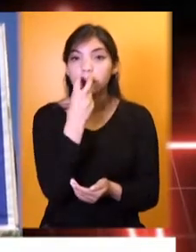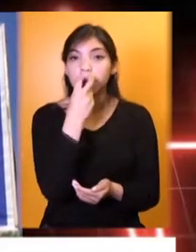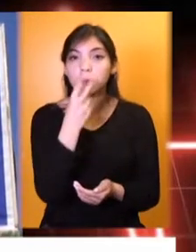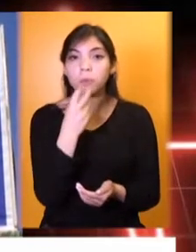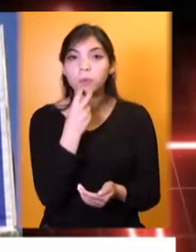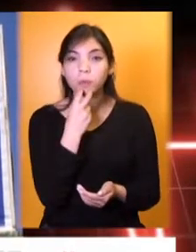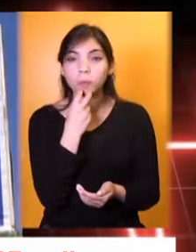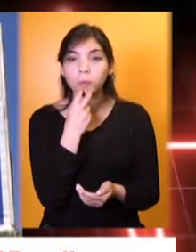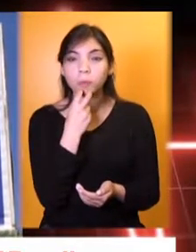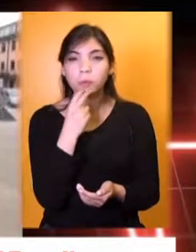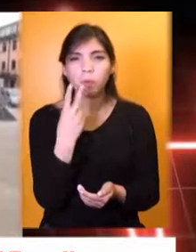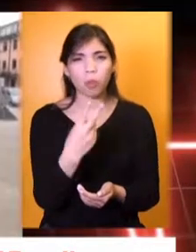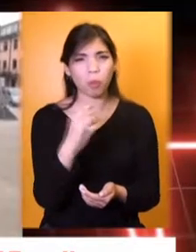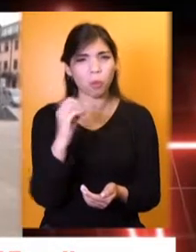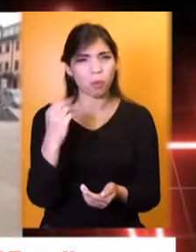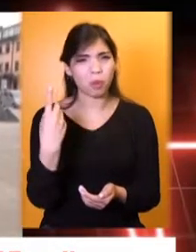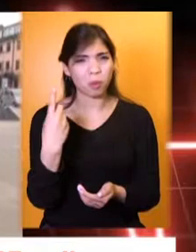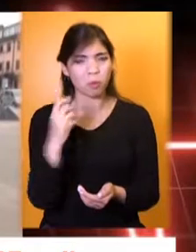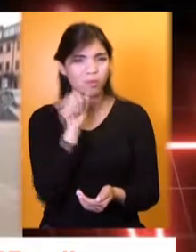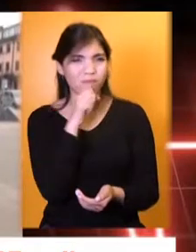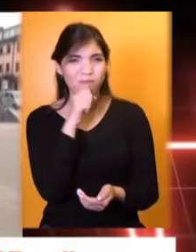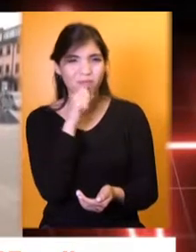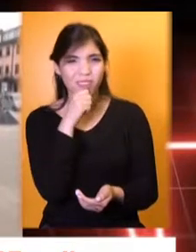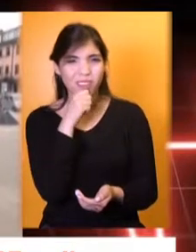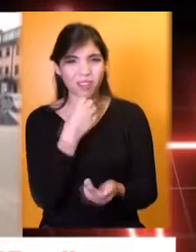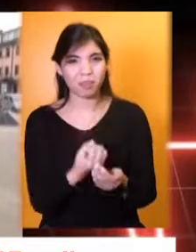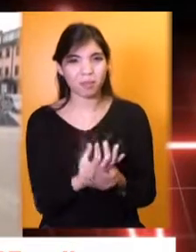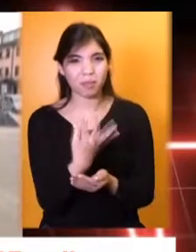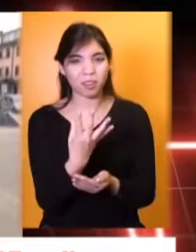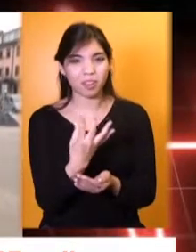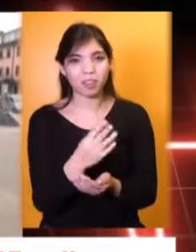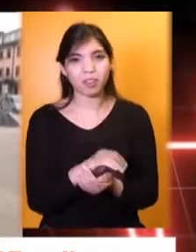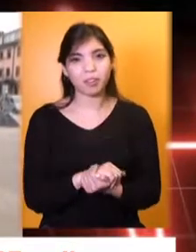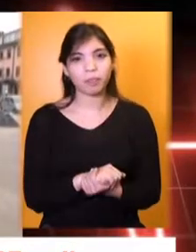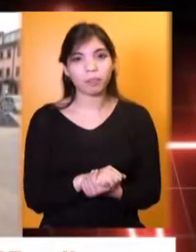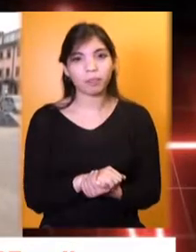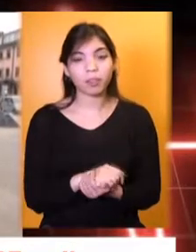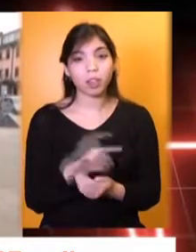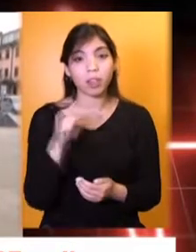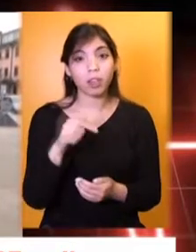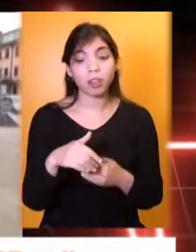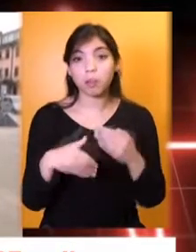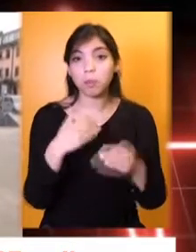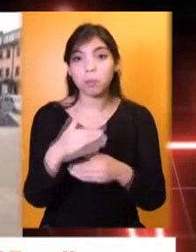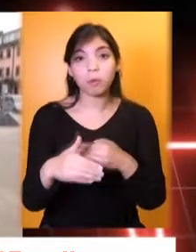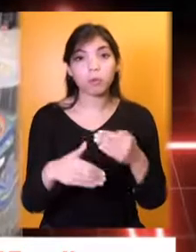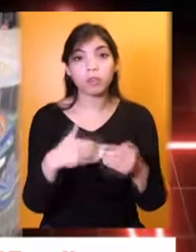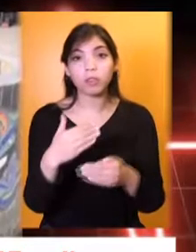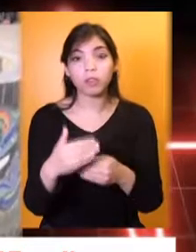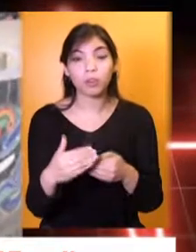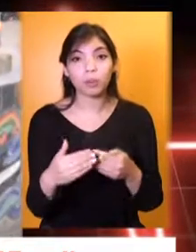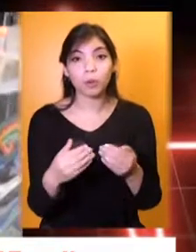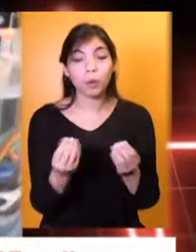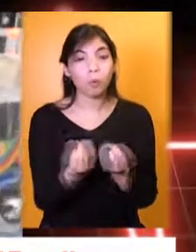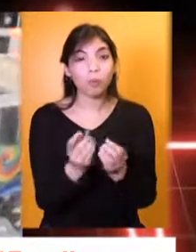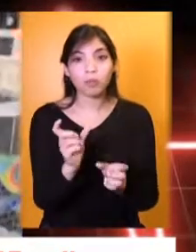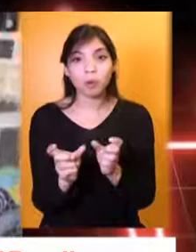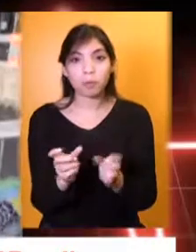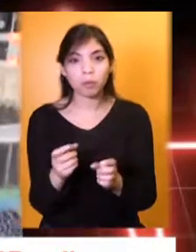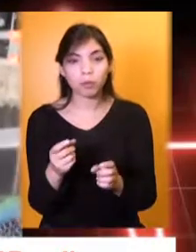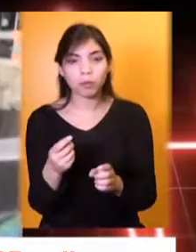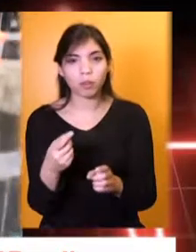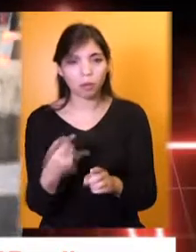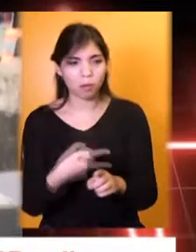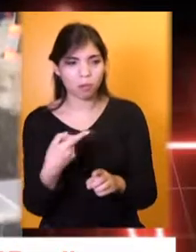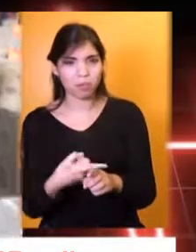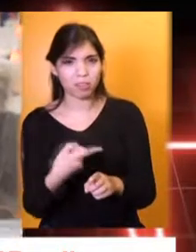que databa desde el año 2001, justo enfrente de la Plaza de Armas. Nada de este proceso ha sido exento de polémica, más aún cuando varios